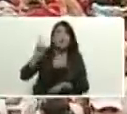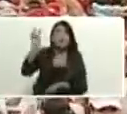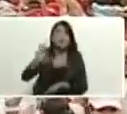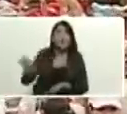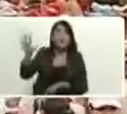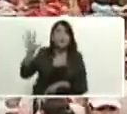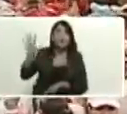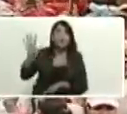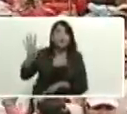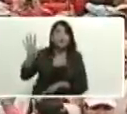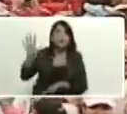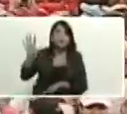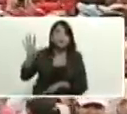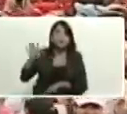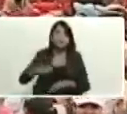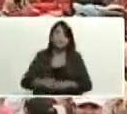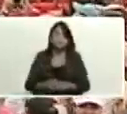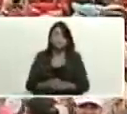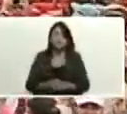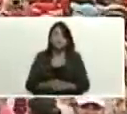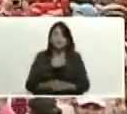Venezuela.